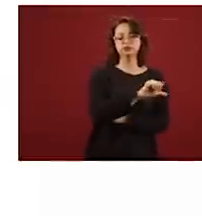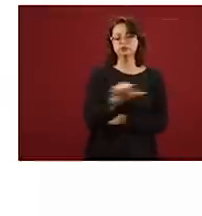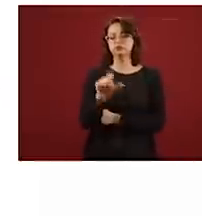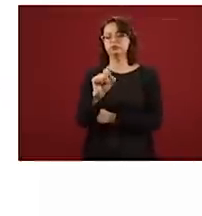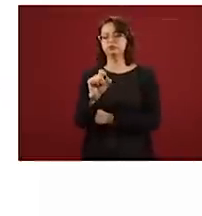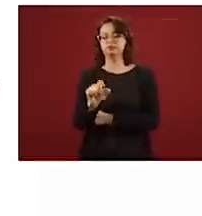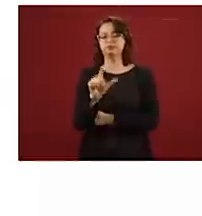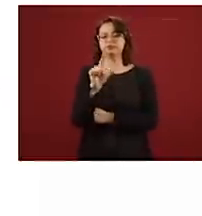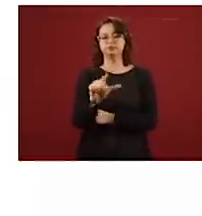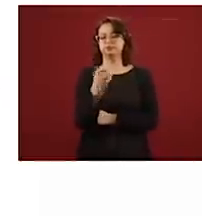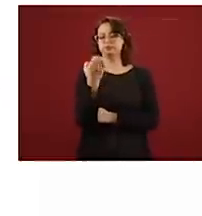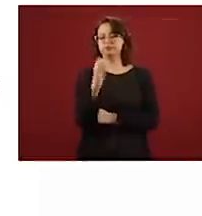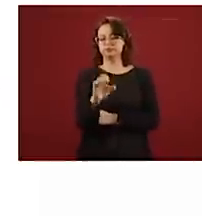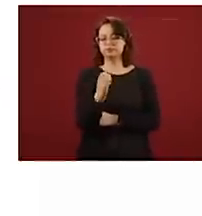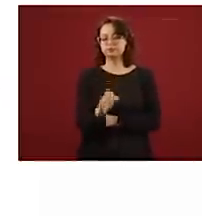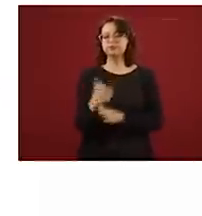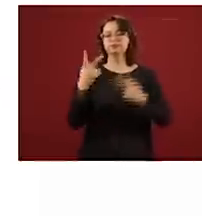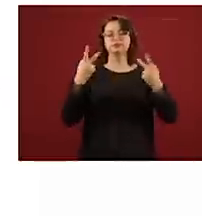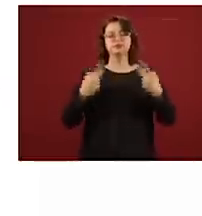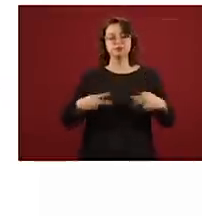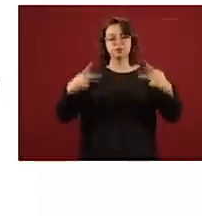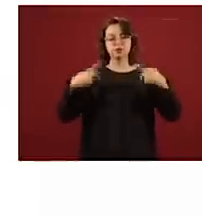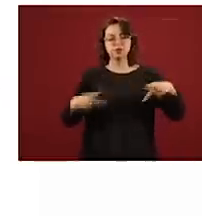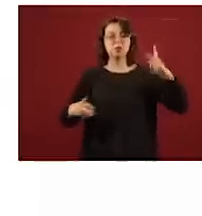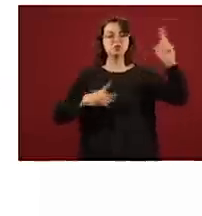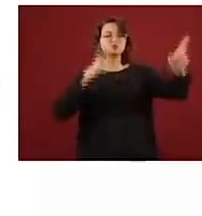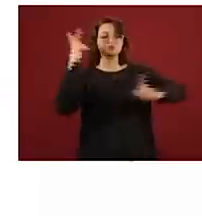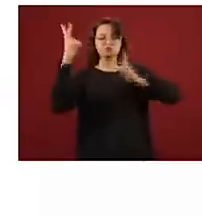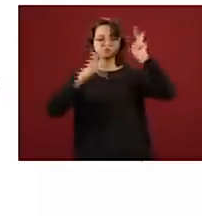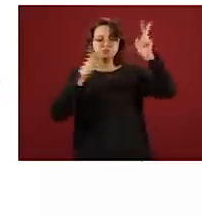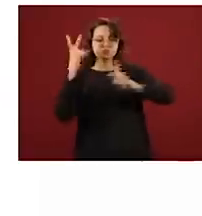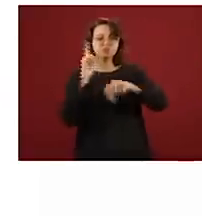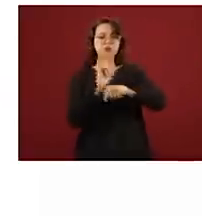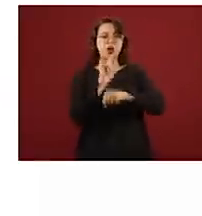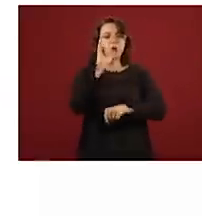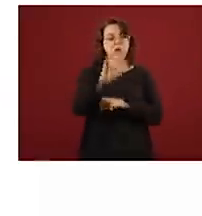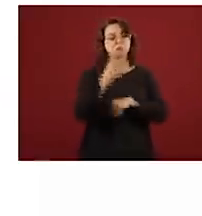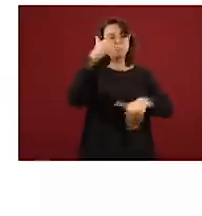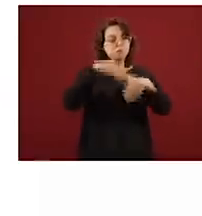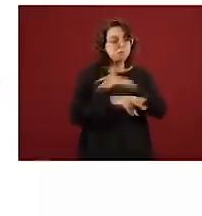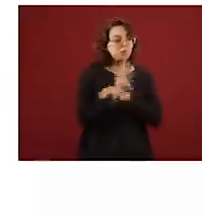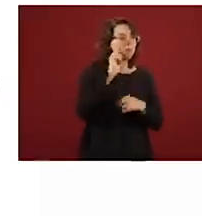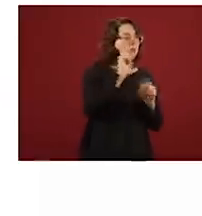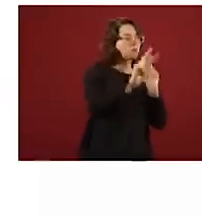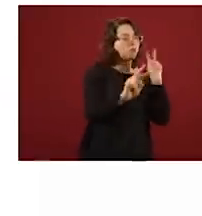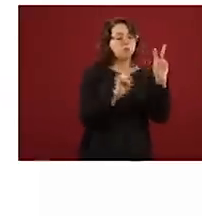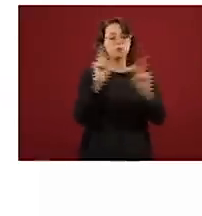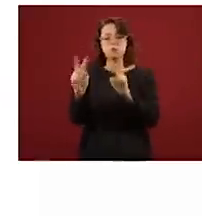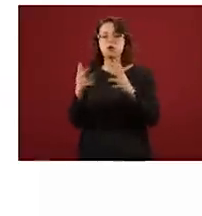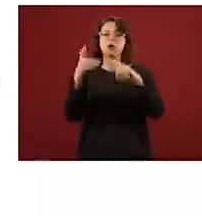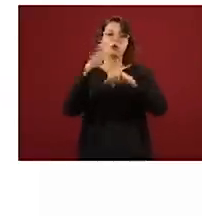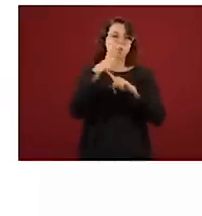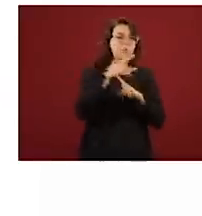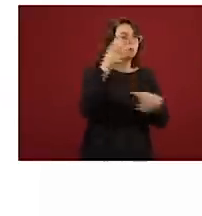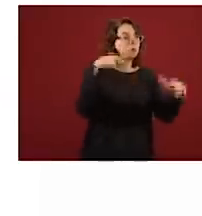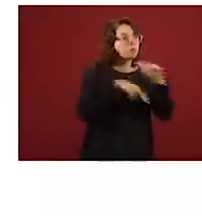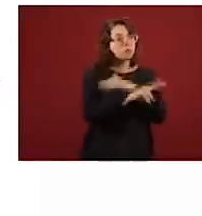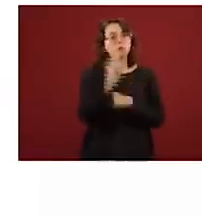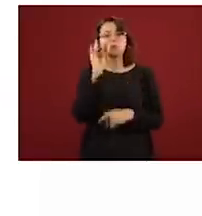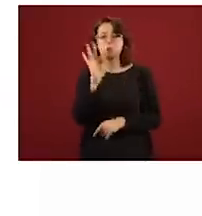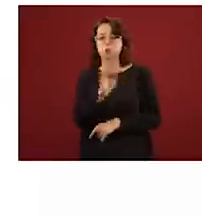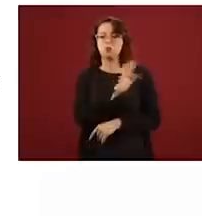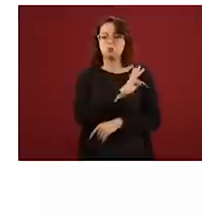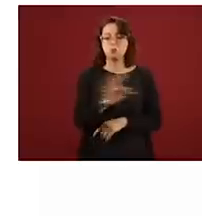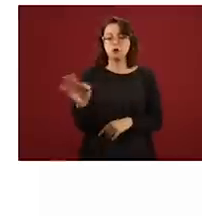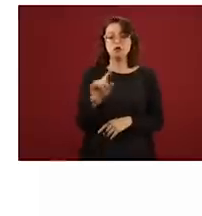los interesados podrán realizar las visitas a cada una de estas aeronaves. El registro de los interesados concluye